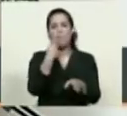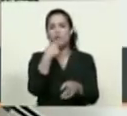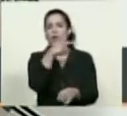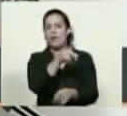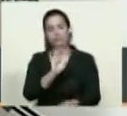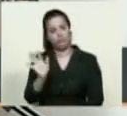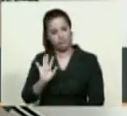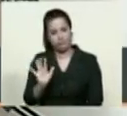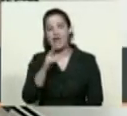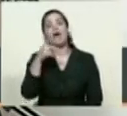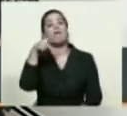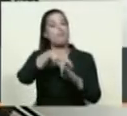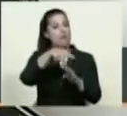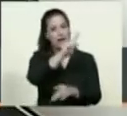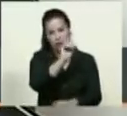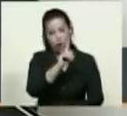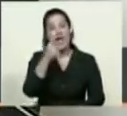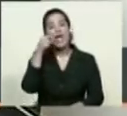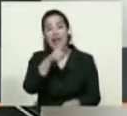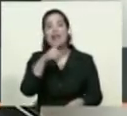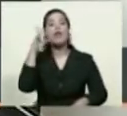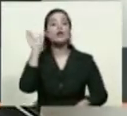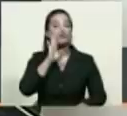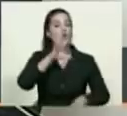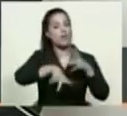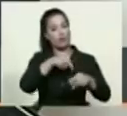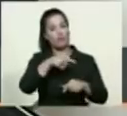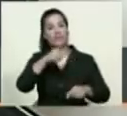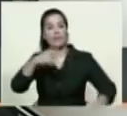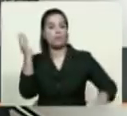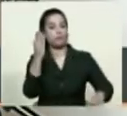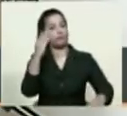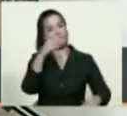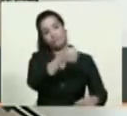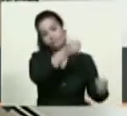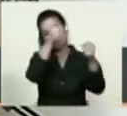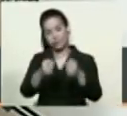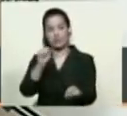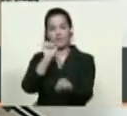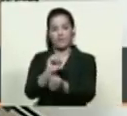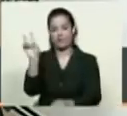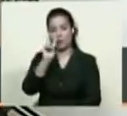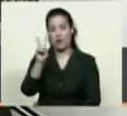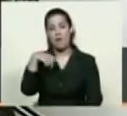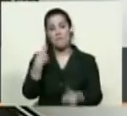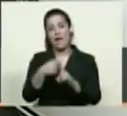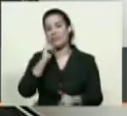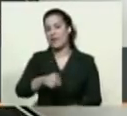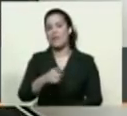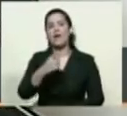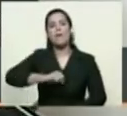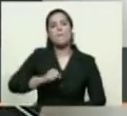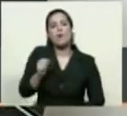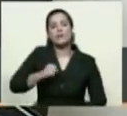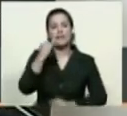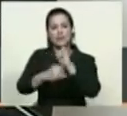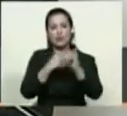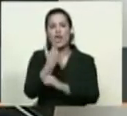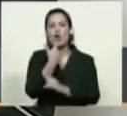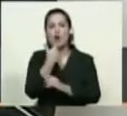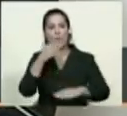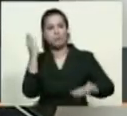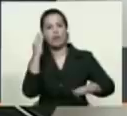es un ladrón que debe ser sometido a la justicia venezolana y debe solicitársele el código rojo de Interpol porque